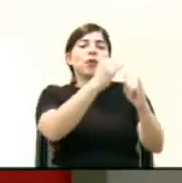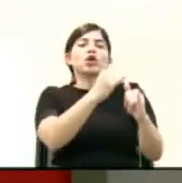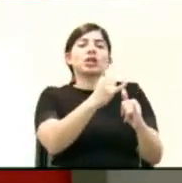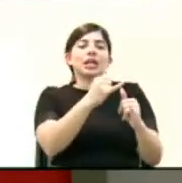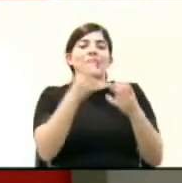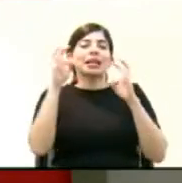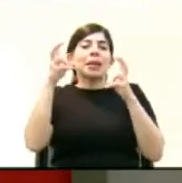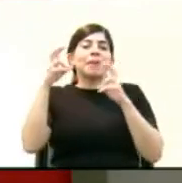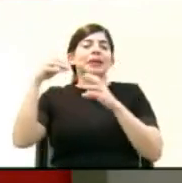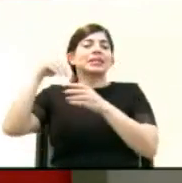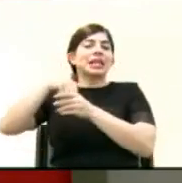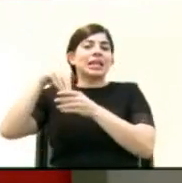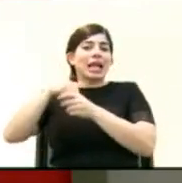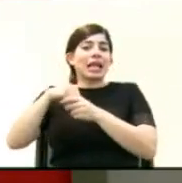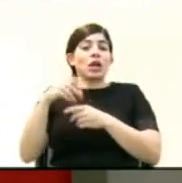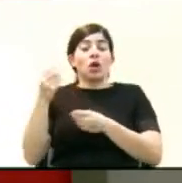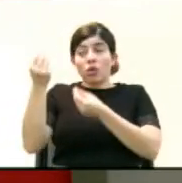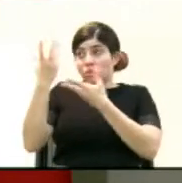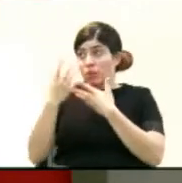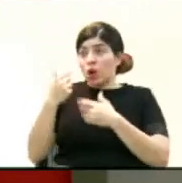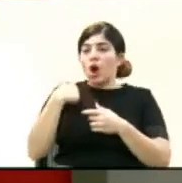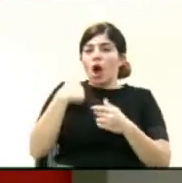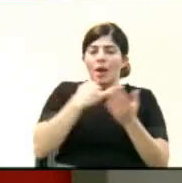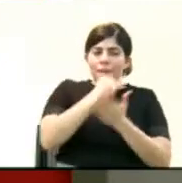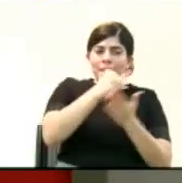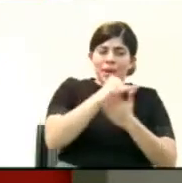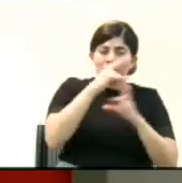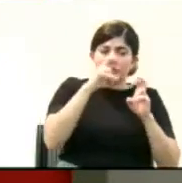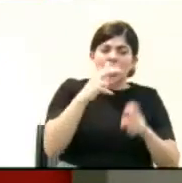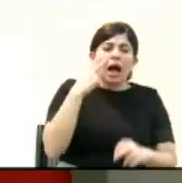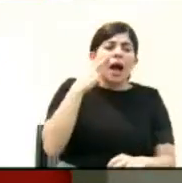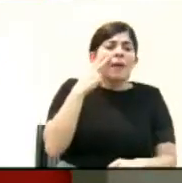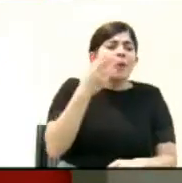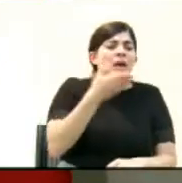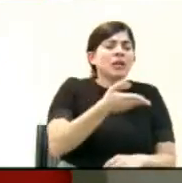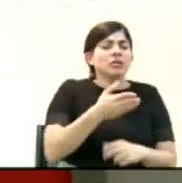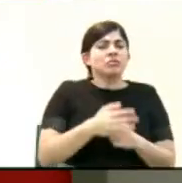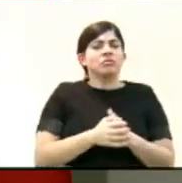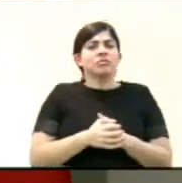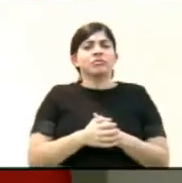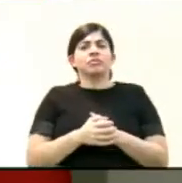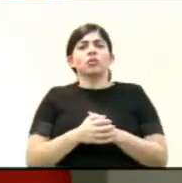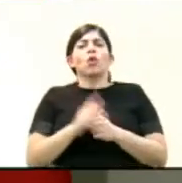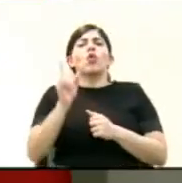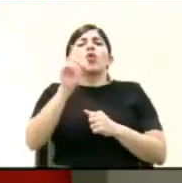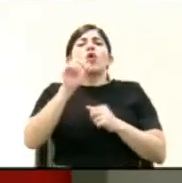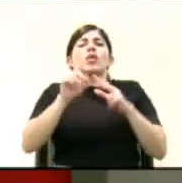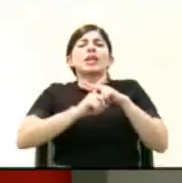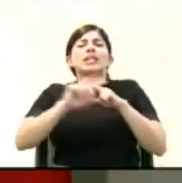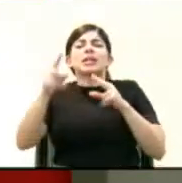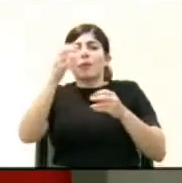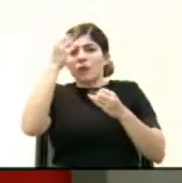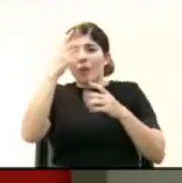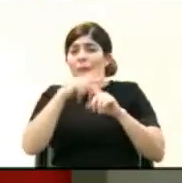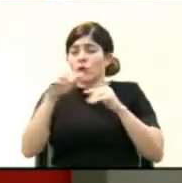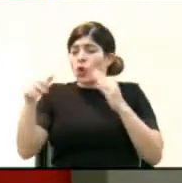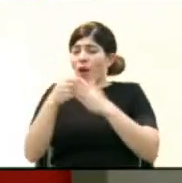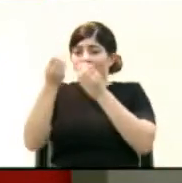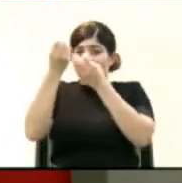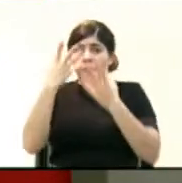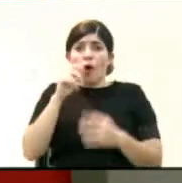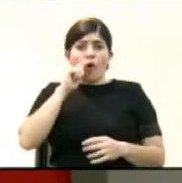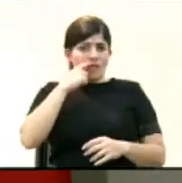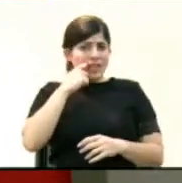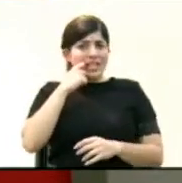ese reporte pues nosotros lo sometemos a una investigación para determinar dónde pudo haber estado la la fuga de información, pero los reportes son confidenciales. Hemos puesto